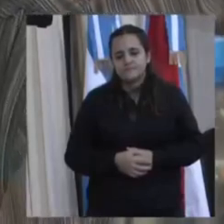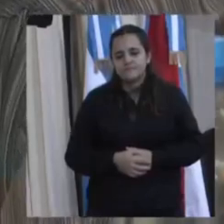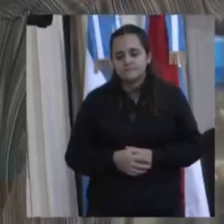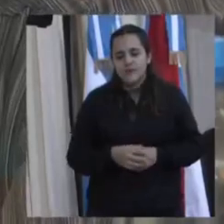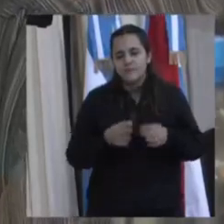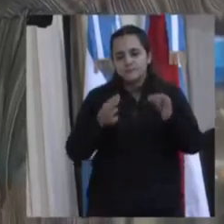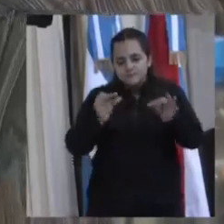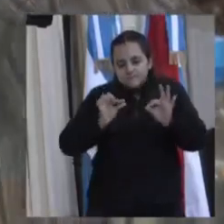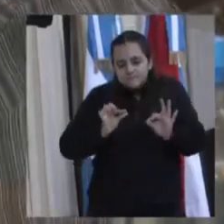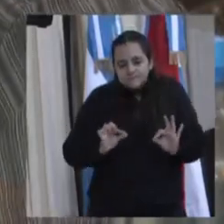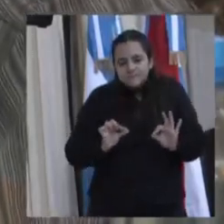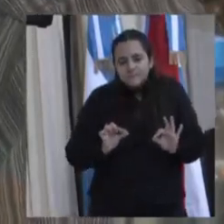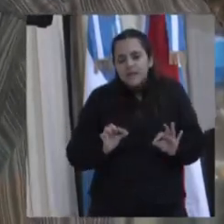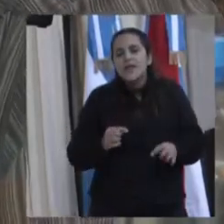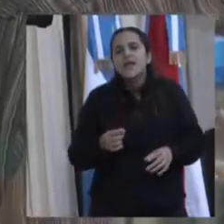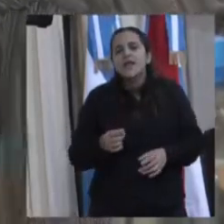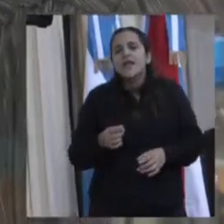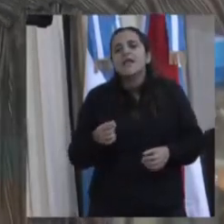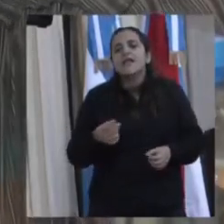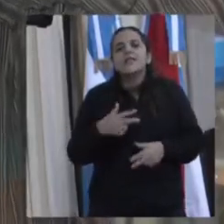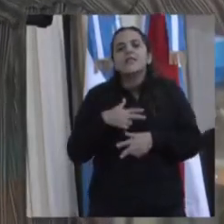Muchos preguntarán, ¿para qué sirven las declaraciones?